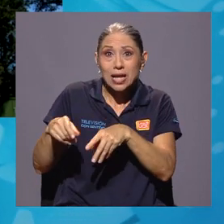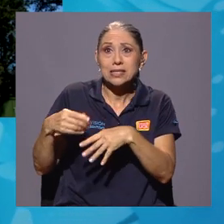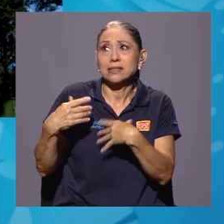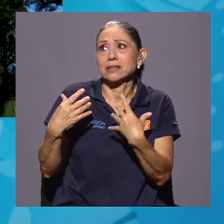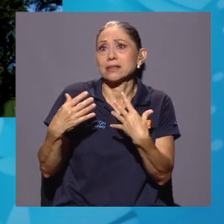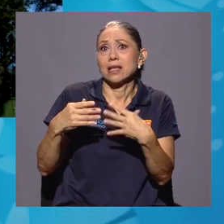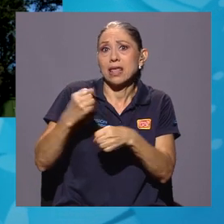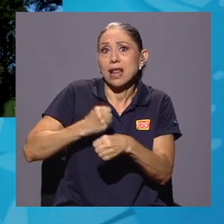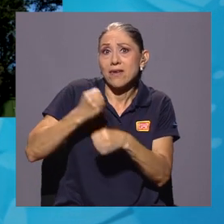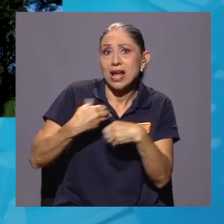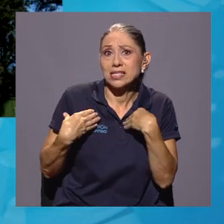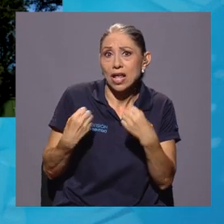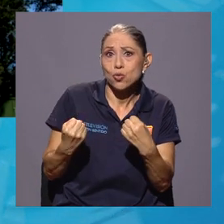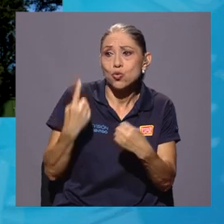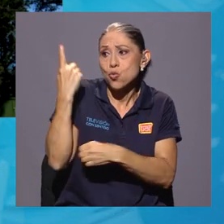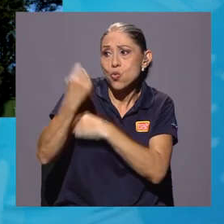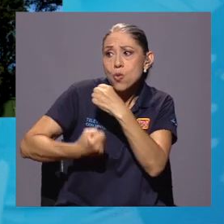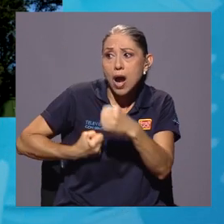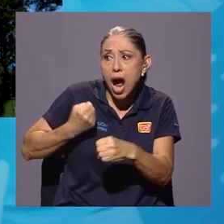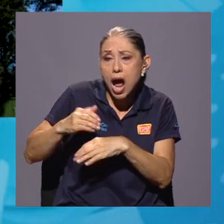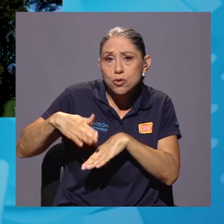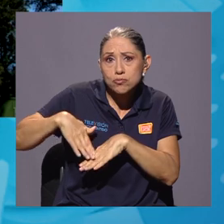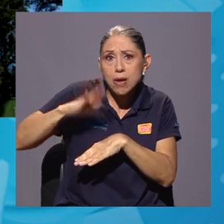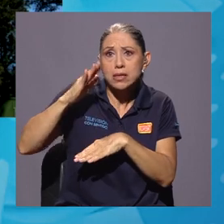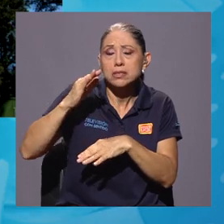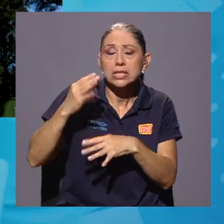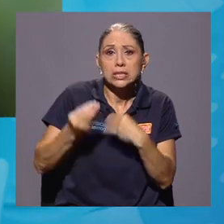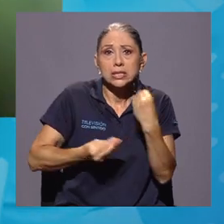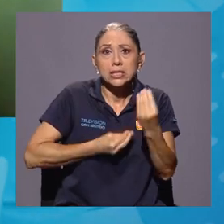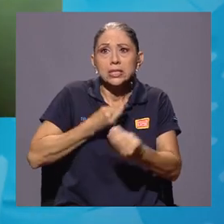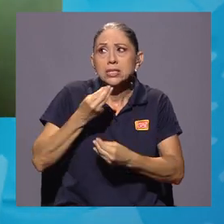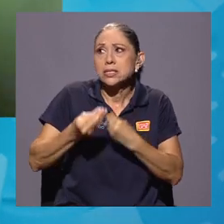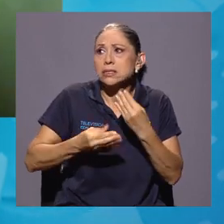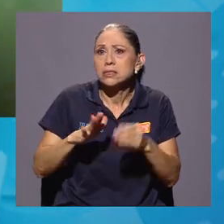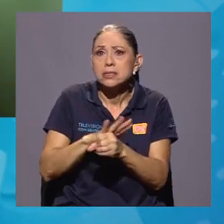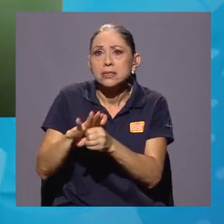año y ciertos meses en esta situación ya no dan abasto, Necesita están